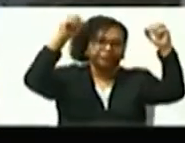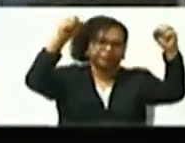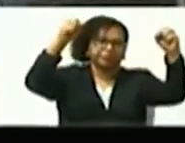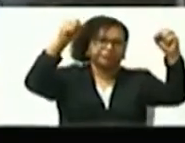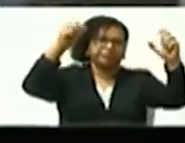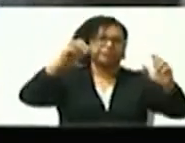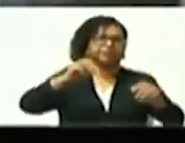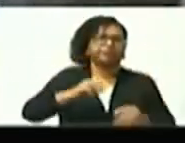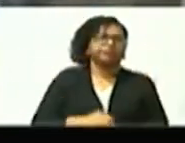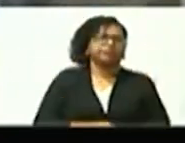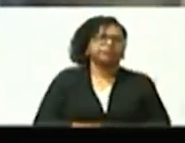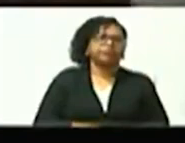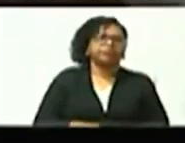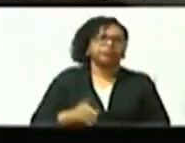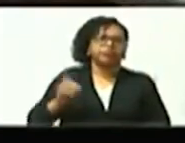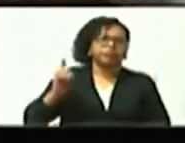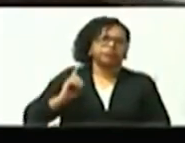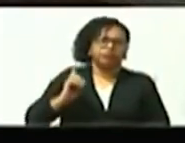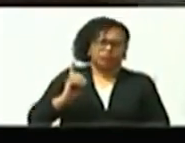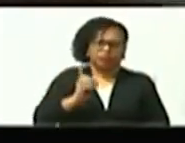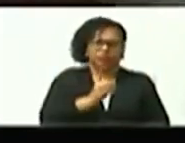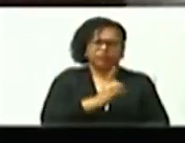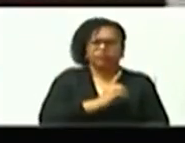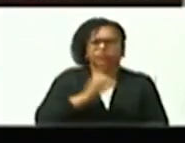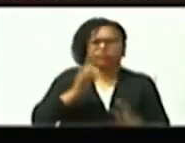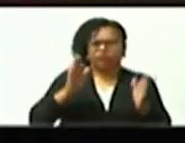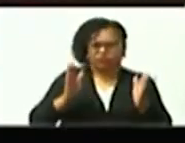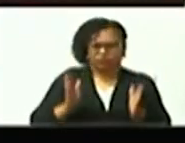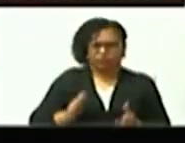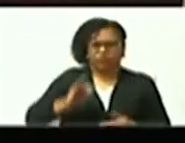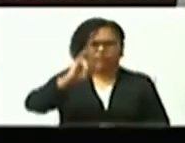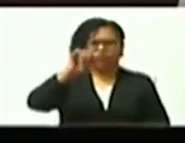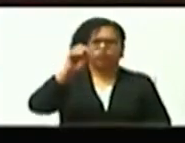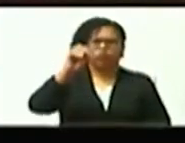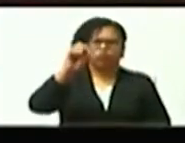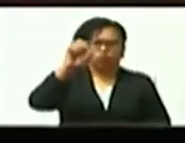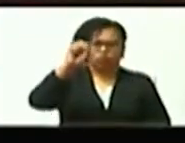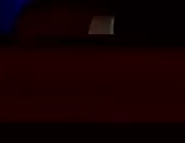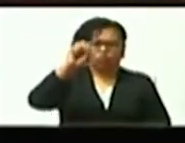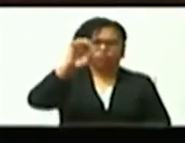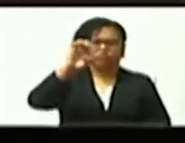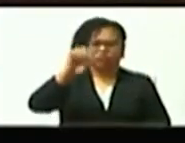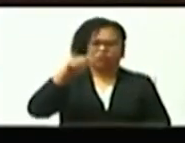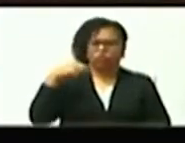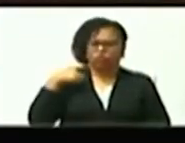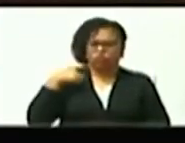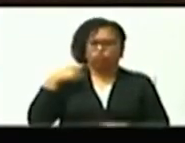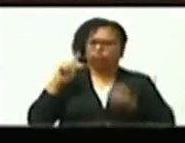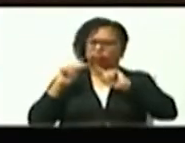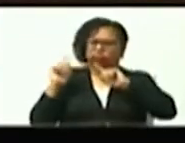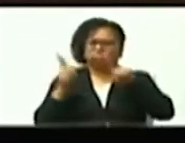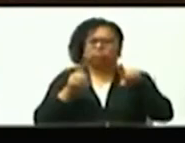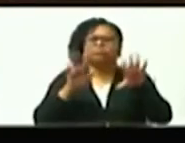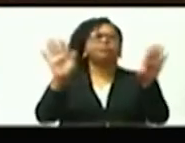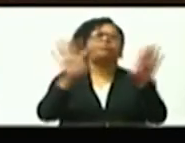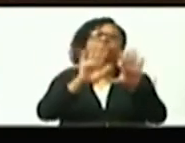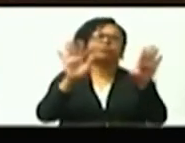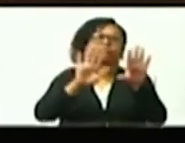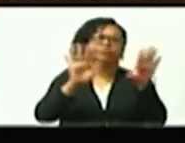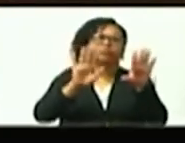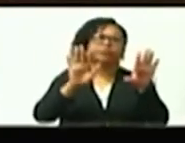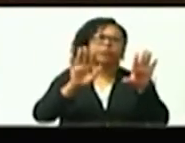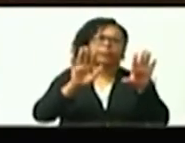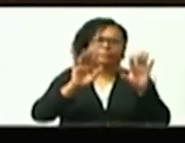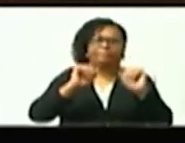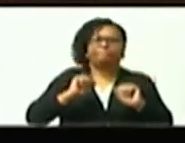José Horacio, no es una respuesta, o sea, no es para ripostar,